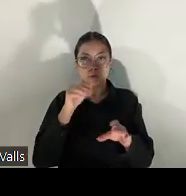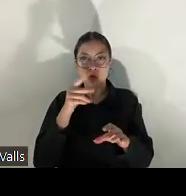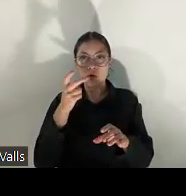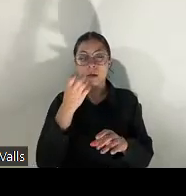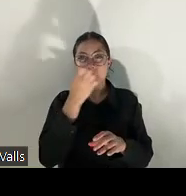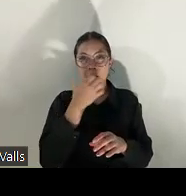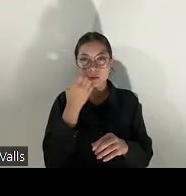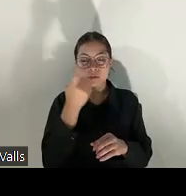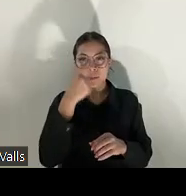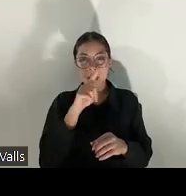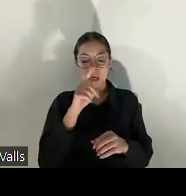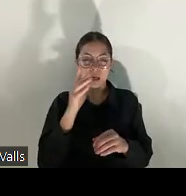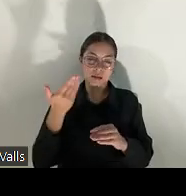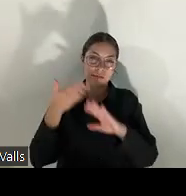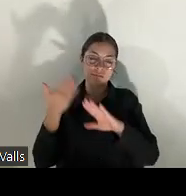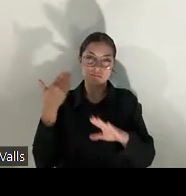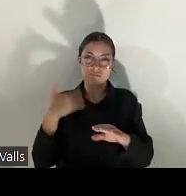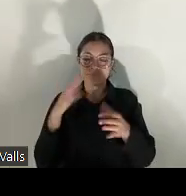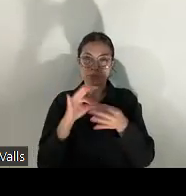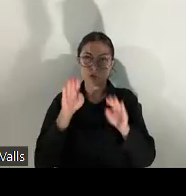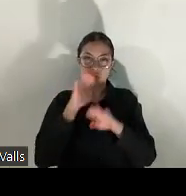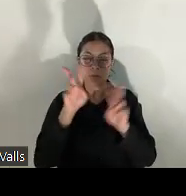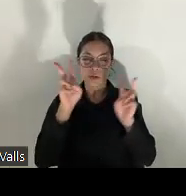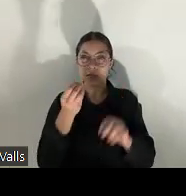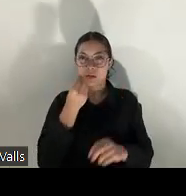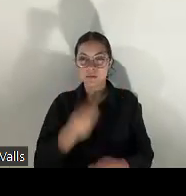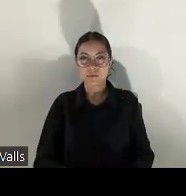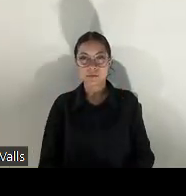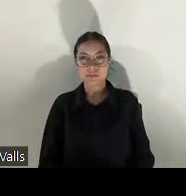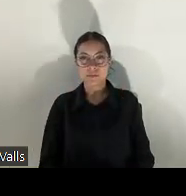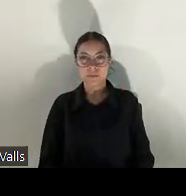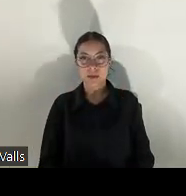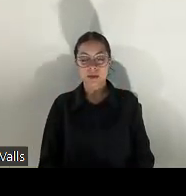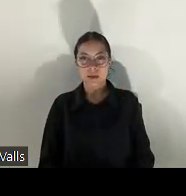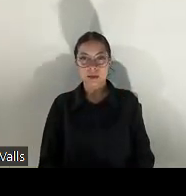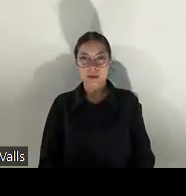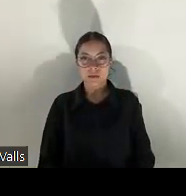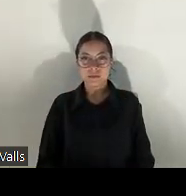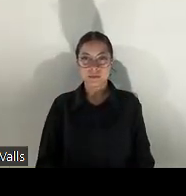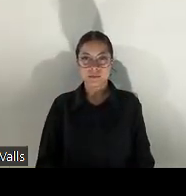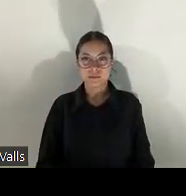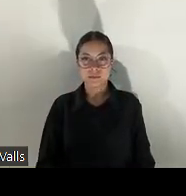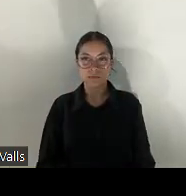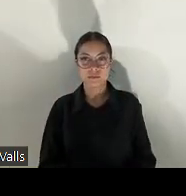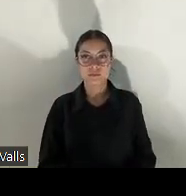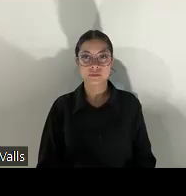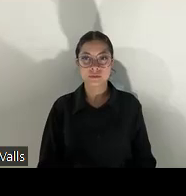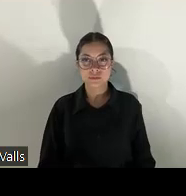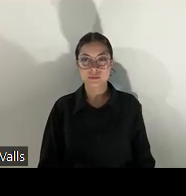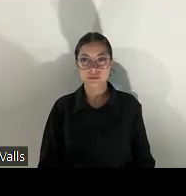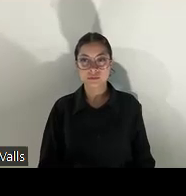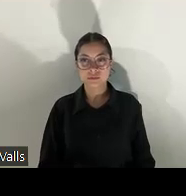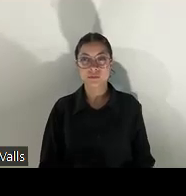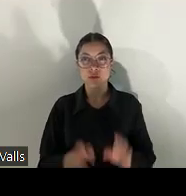lo hablamos un poco en cuanto a la alimentación. Y un niño que no logra regular